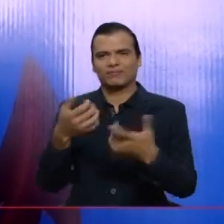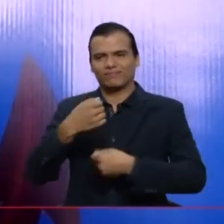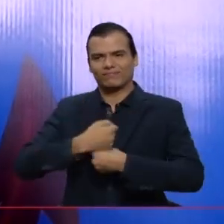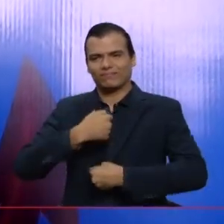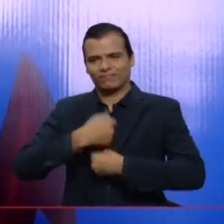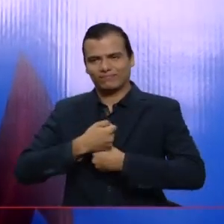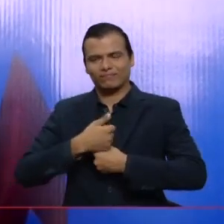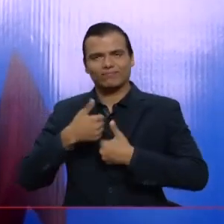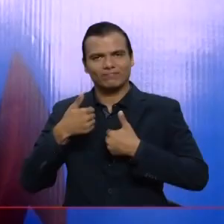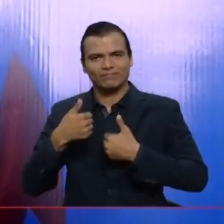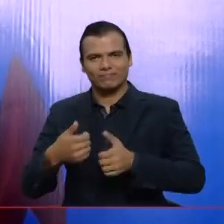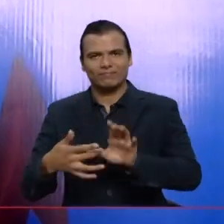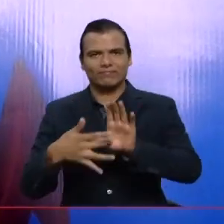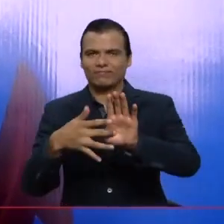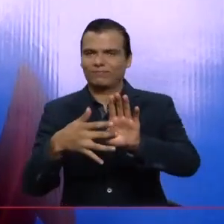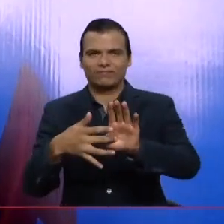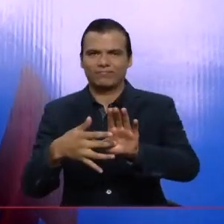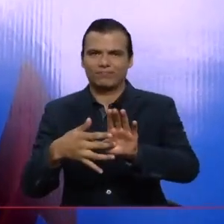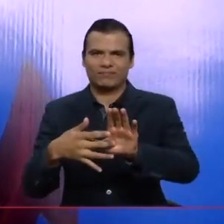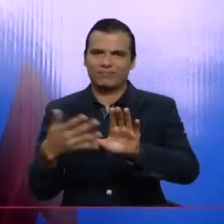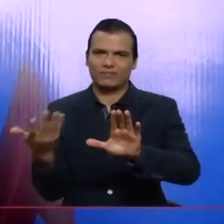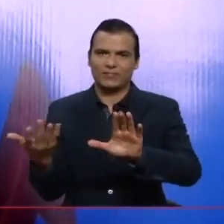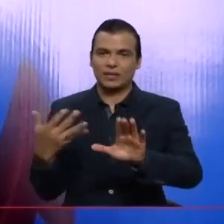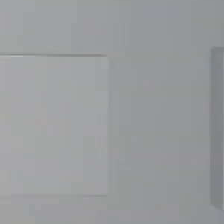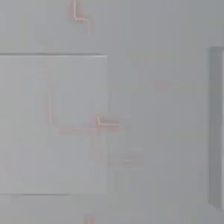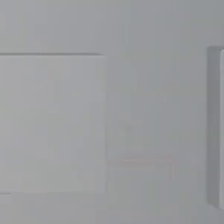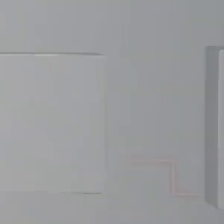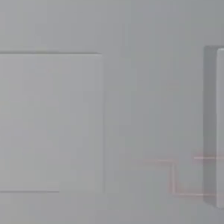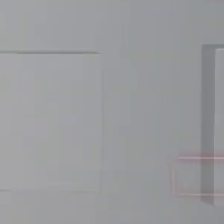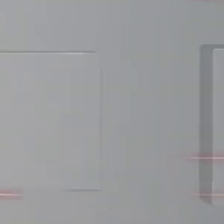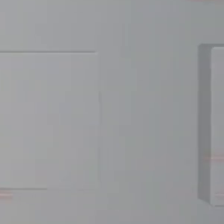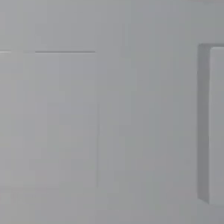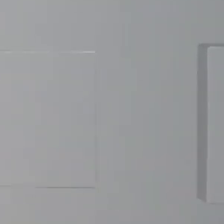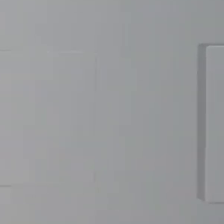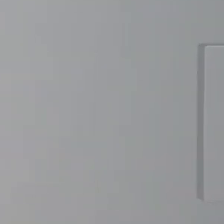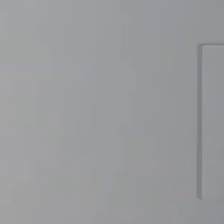la confianza del mando y igualmente yendo en contra de nuestro código de ética e integridad.